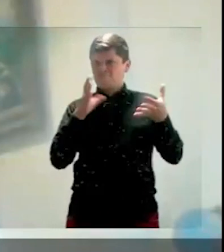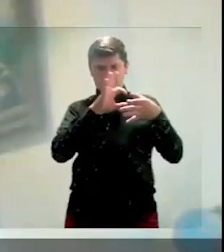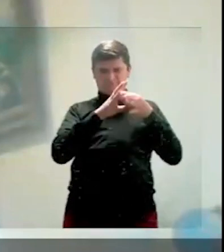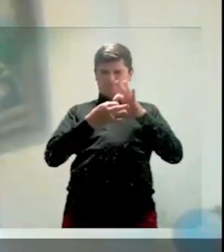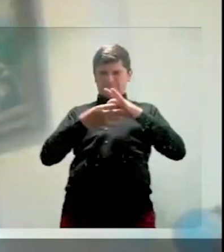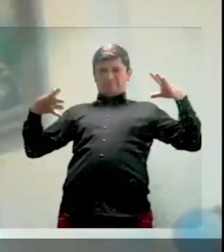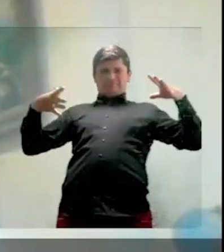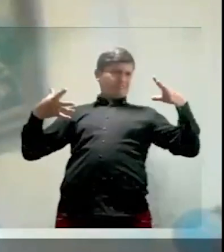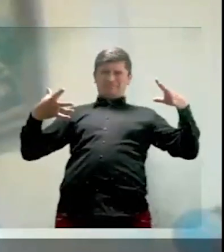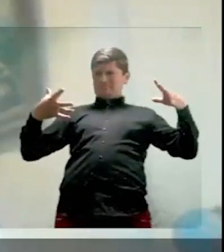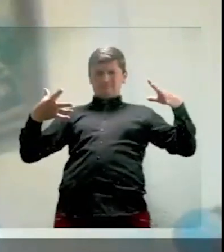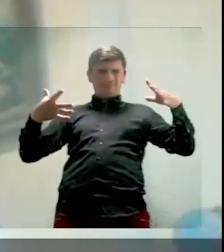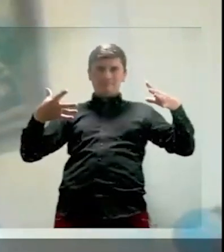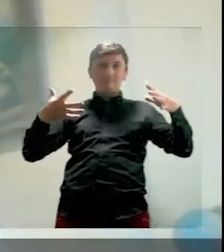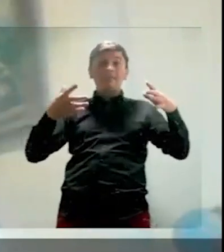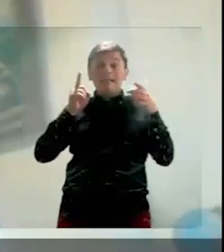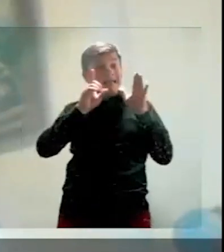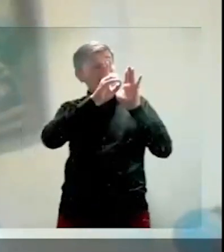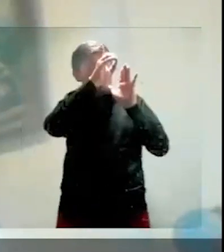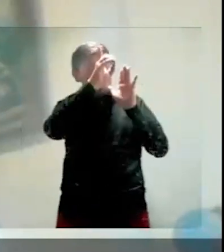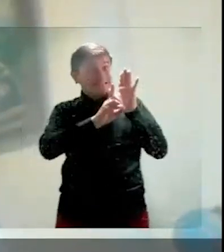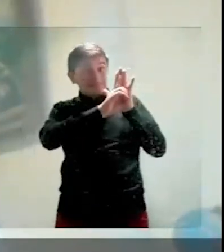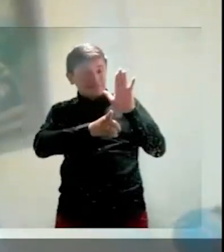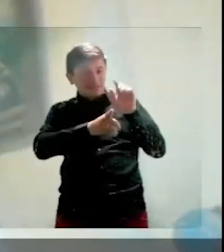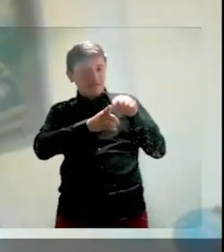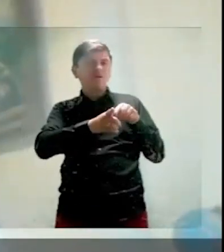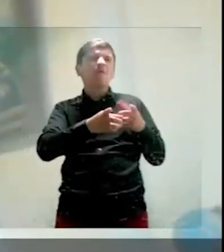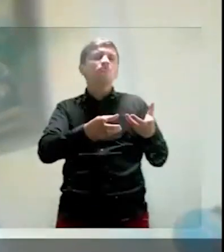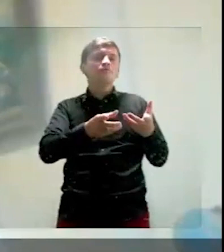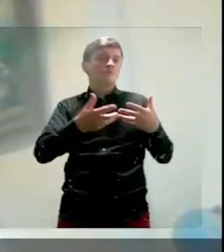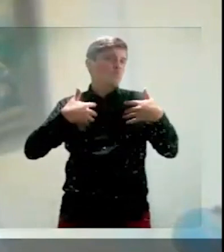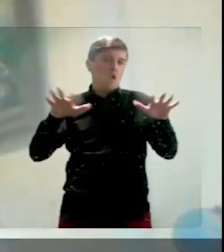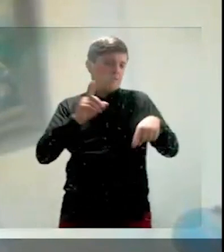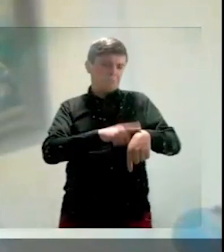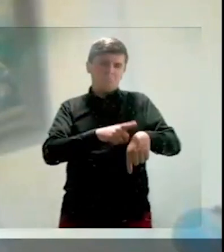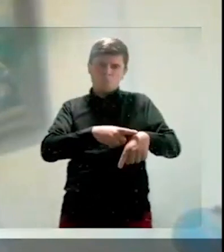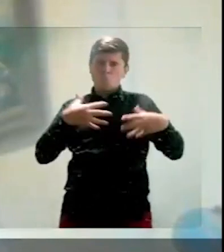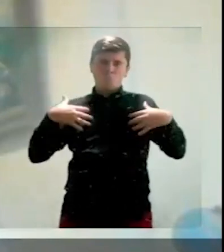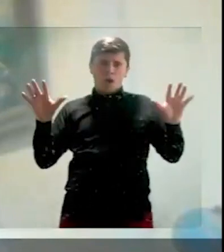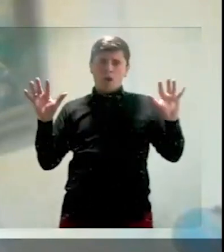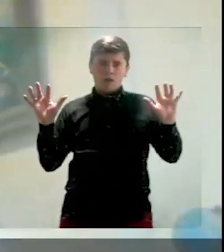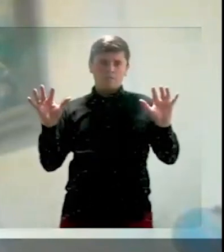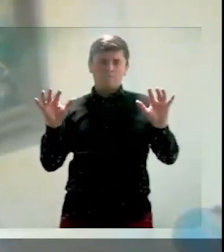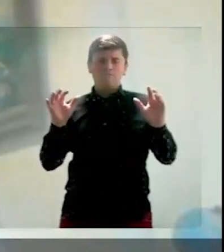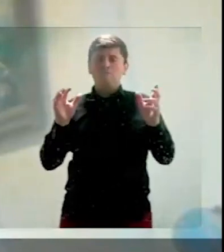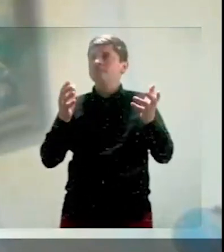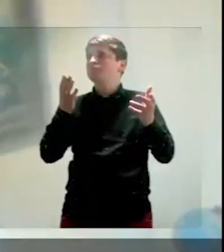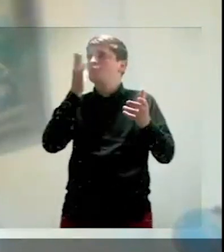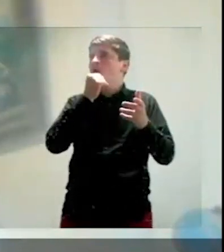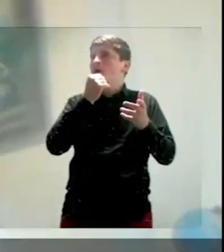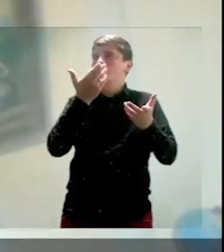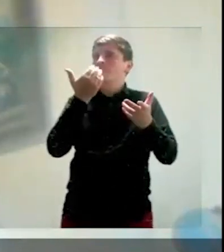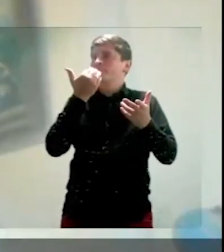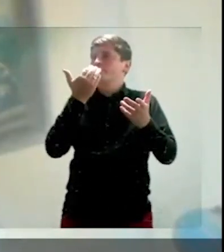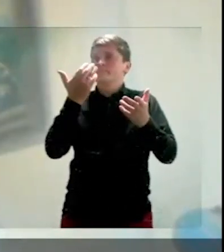disidencia, son medidas que se pueden tomar en cualquier tiempo, porque no hay una